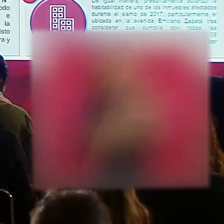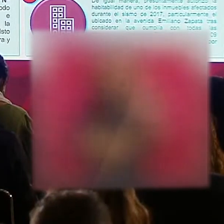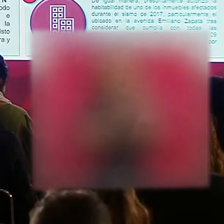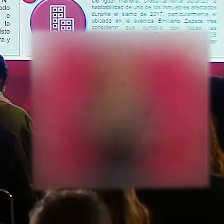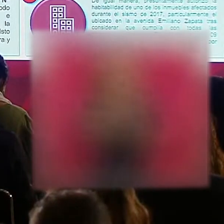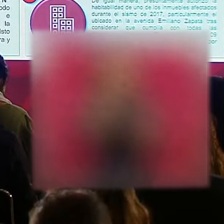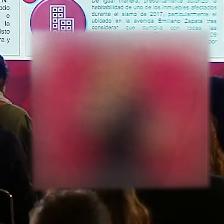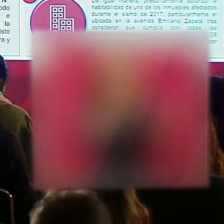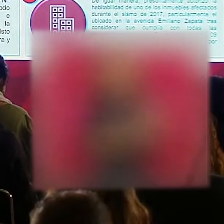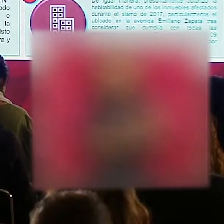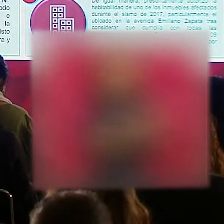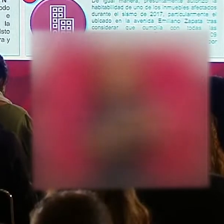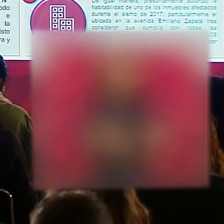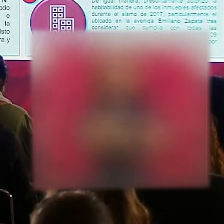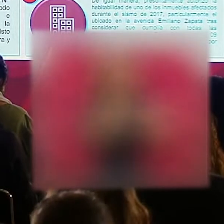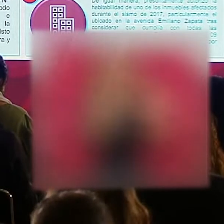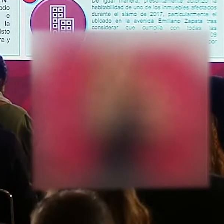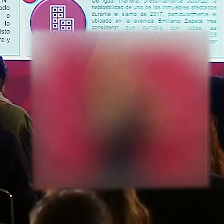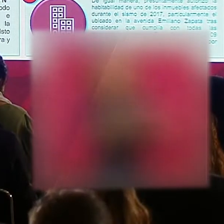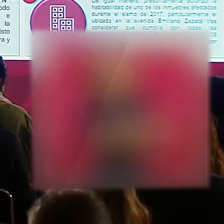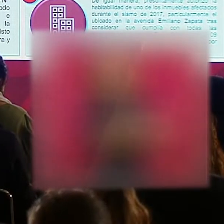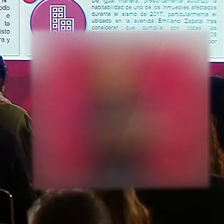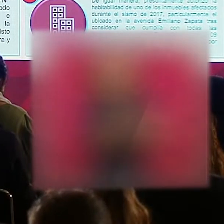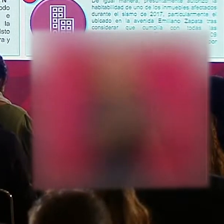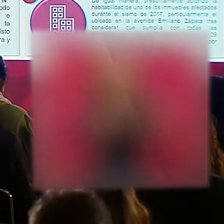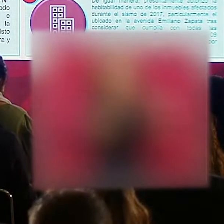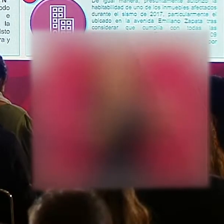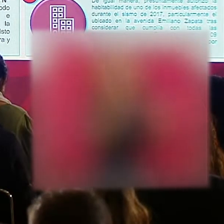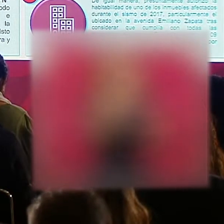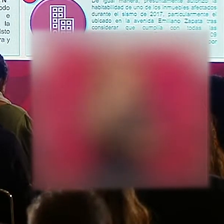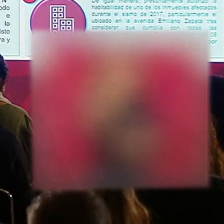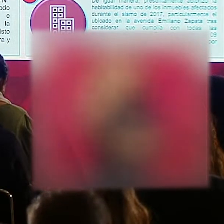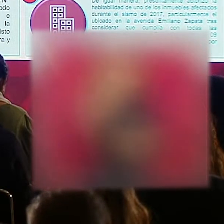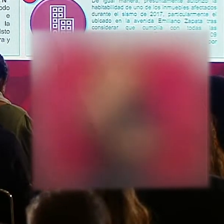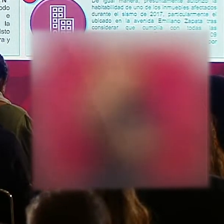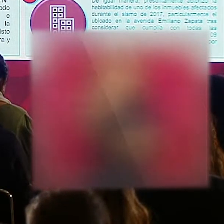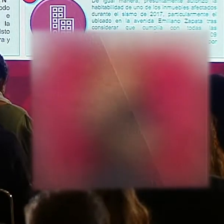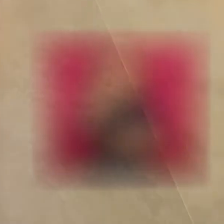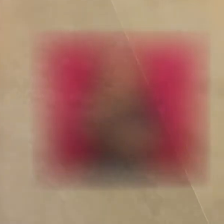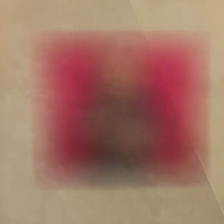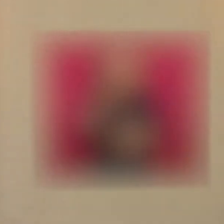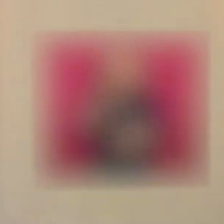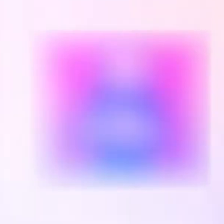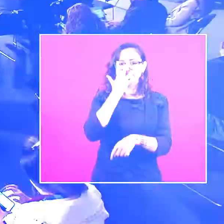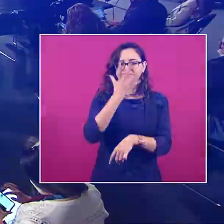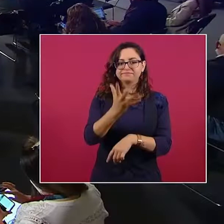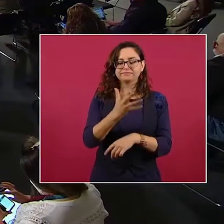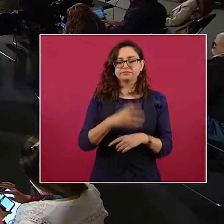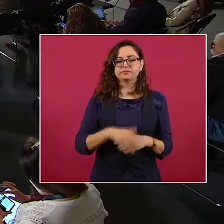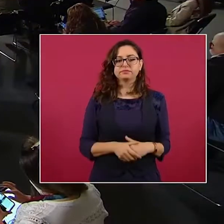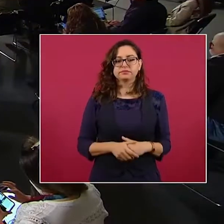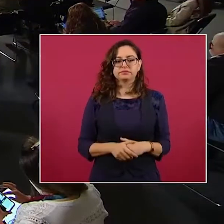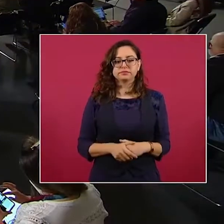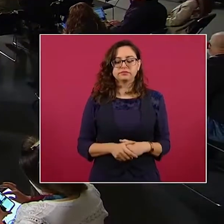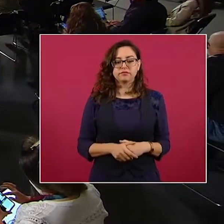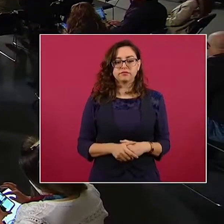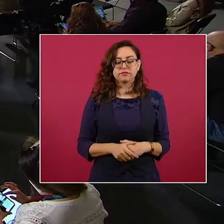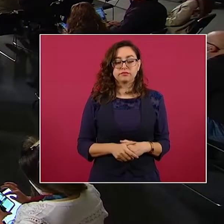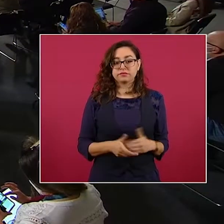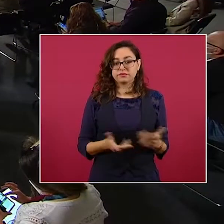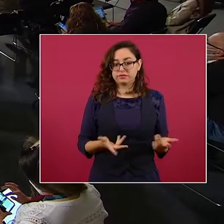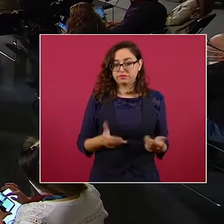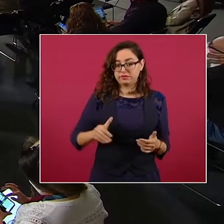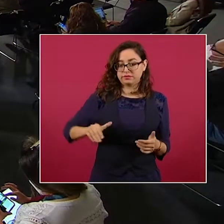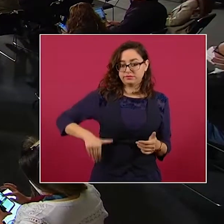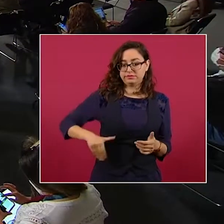judicial investigue las irregularidades que cometan funcionarios públicos, lo que permitirá acabar con la corrupción y la impunidad. Esto que acaba